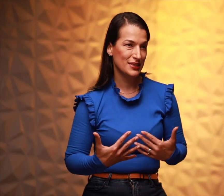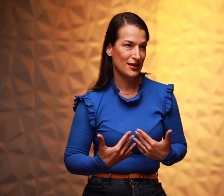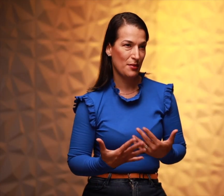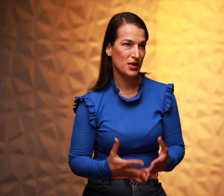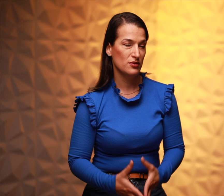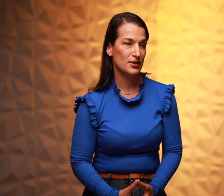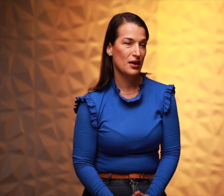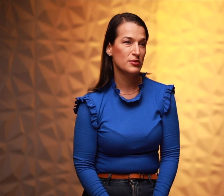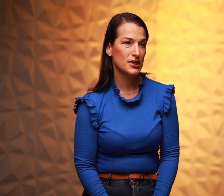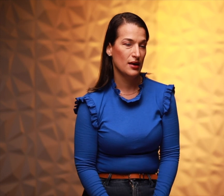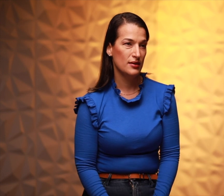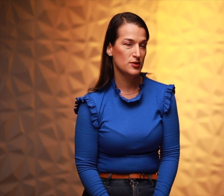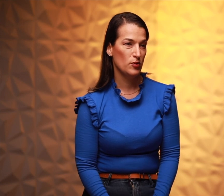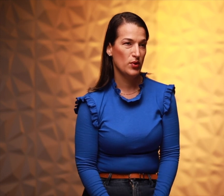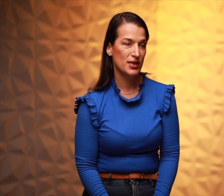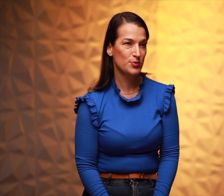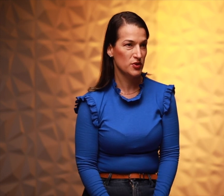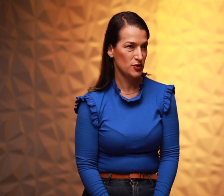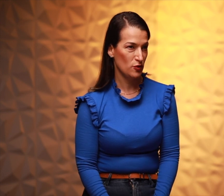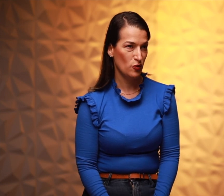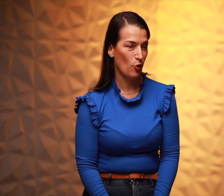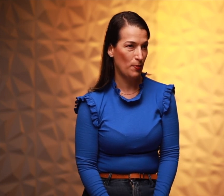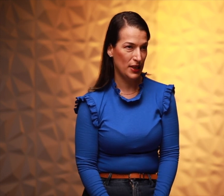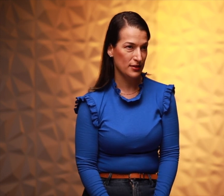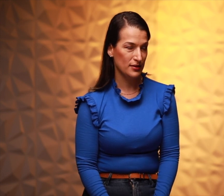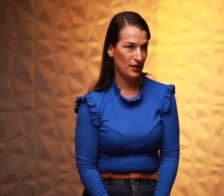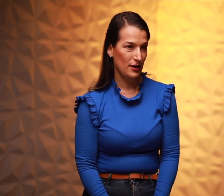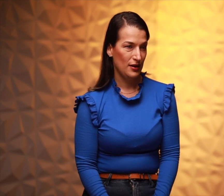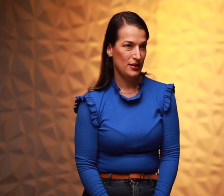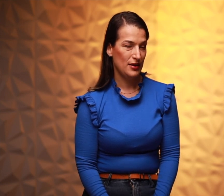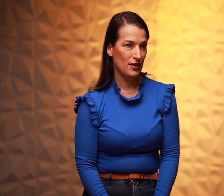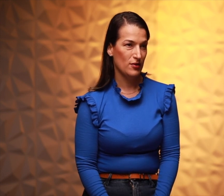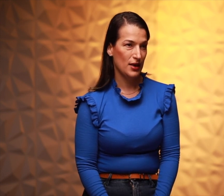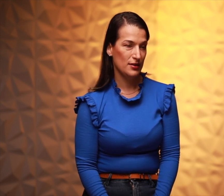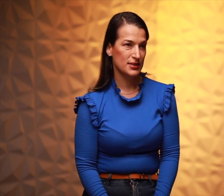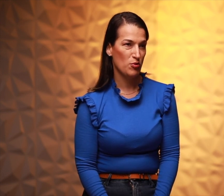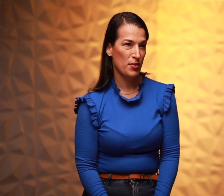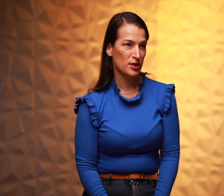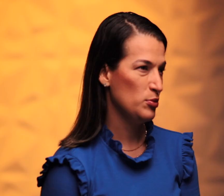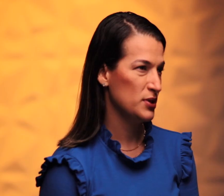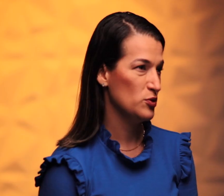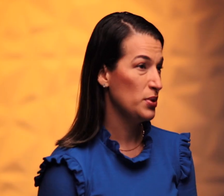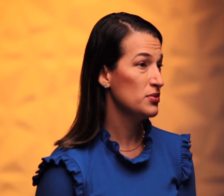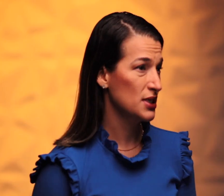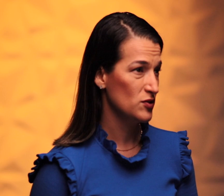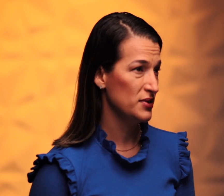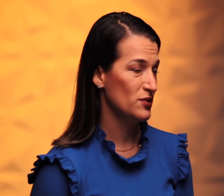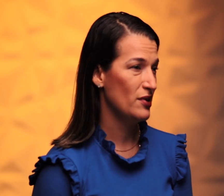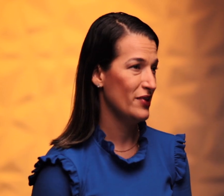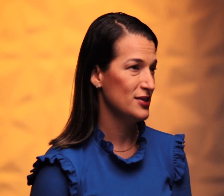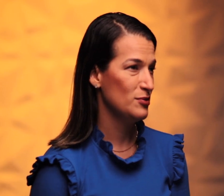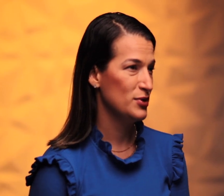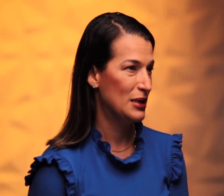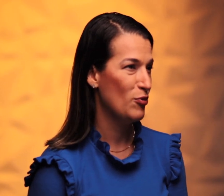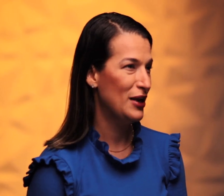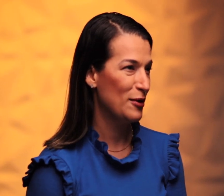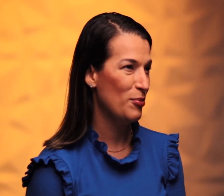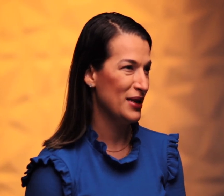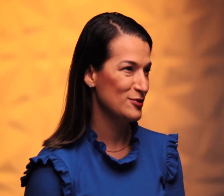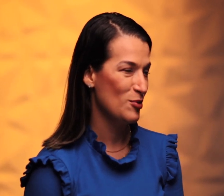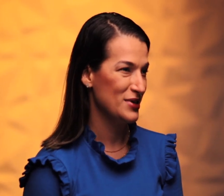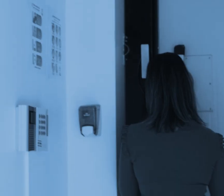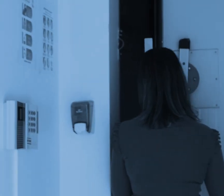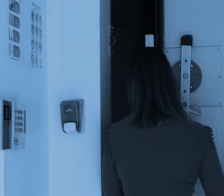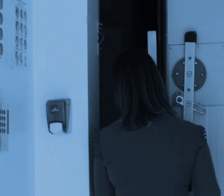cuando hubo ese acercamiento entre ambos canales hubo una disposición completa y creo que desde ese momento pues supimos que eso iba a ser una relación pues a muy